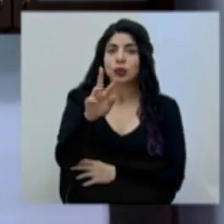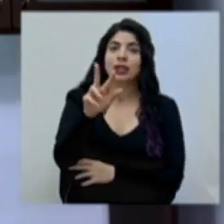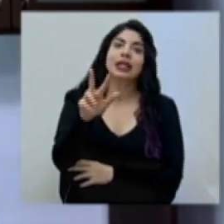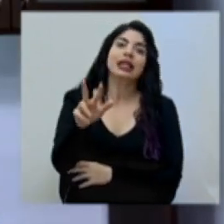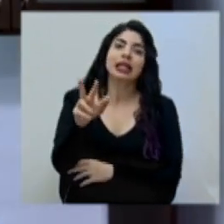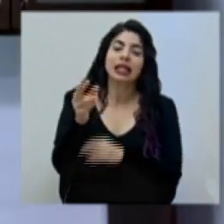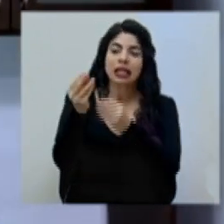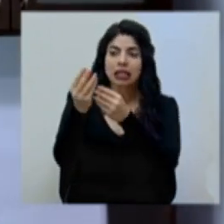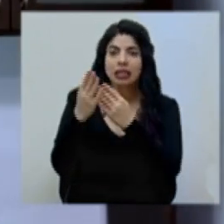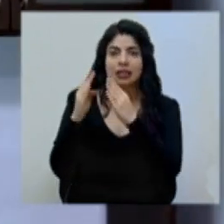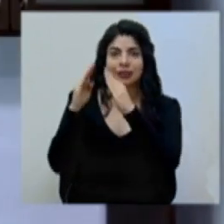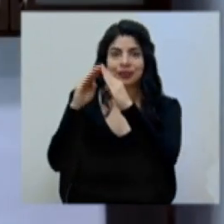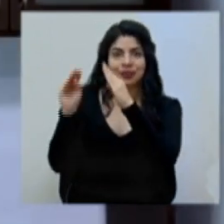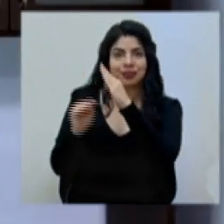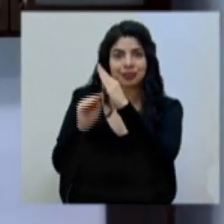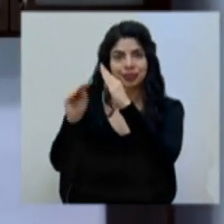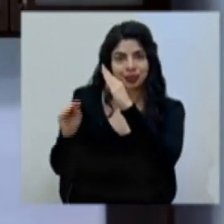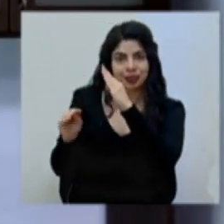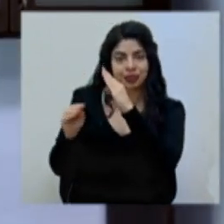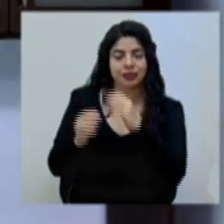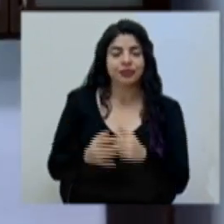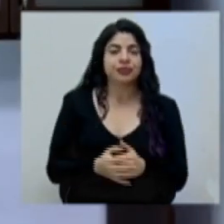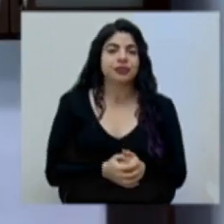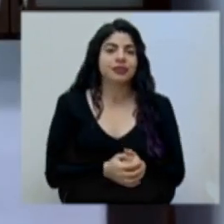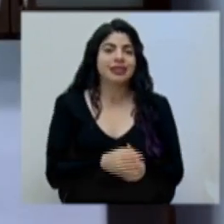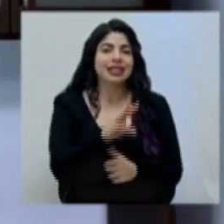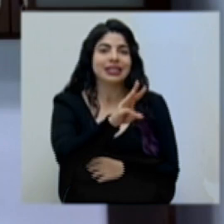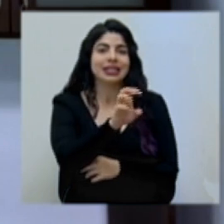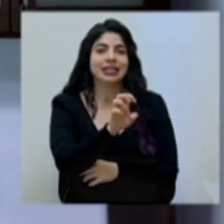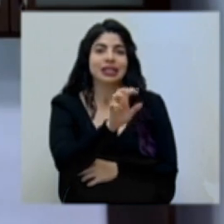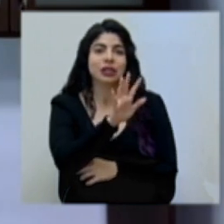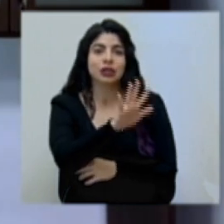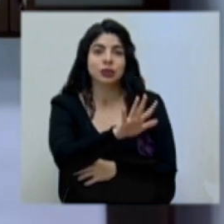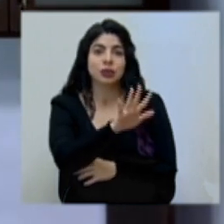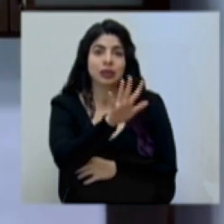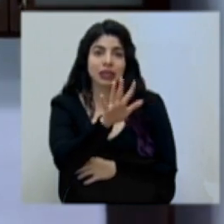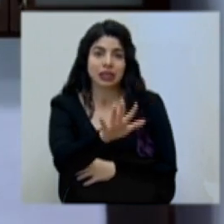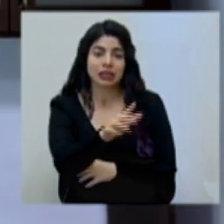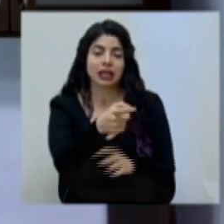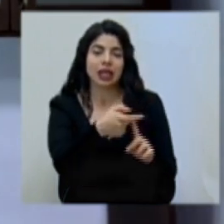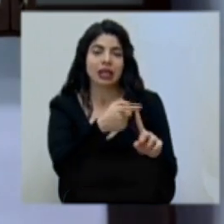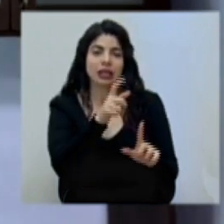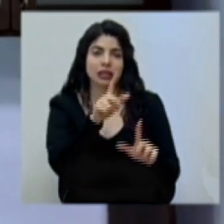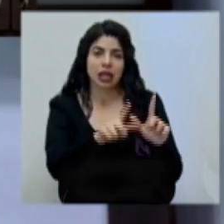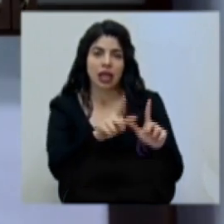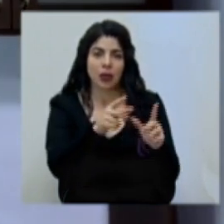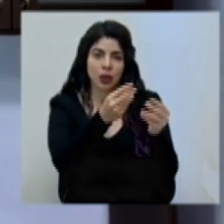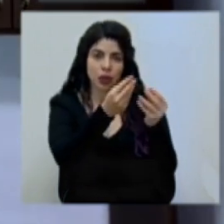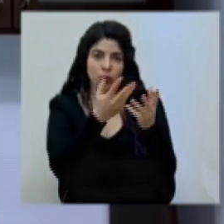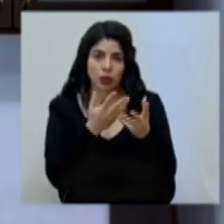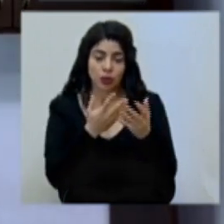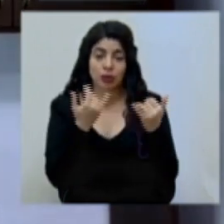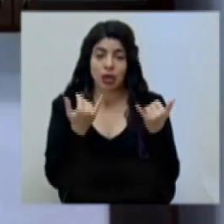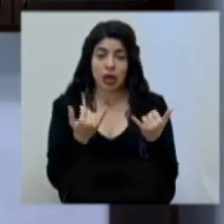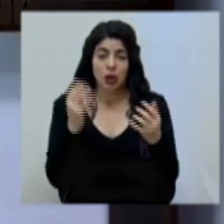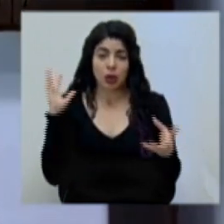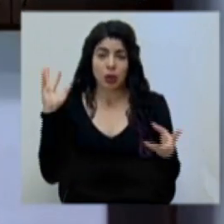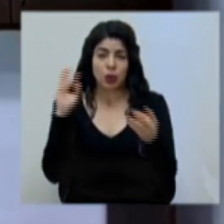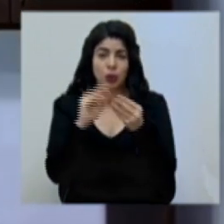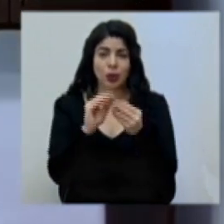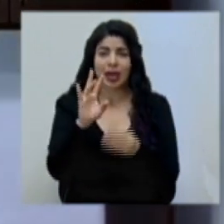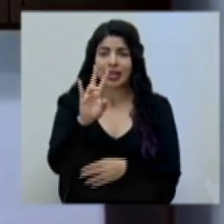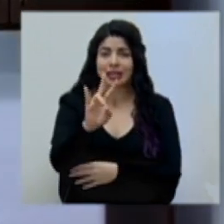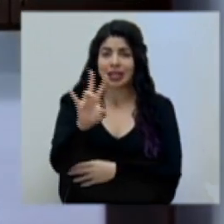fueron diagnosticados por nexo epidemiológico y 655 por laboratorio. Se contabilizan